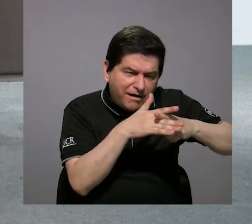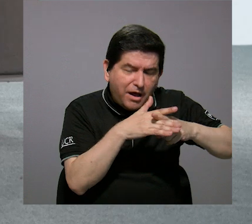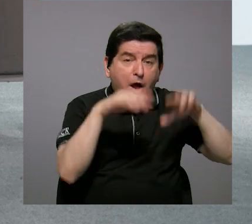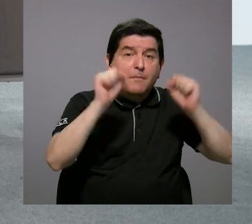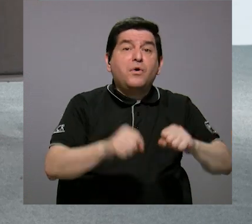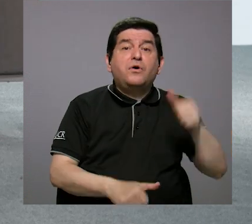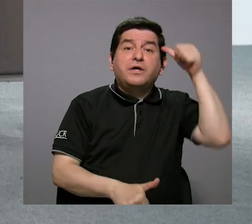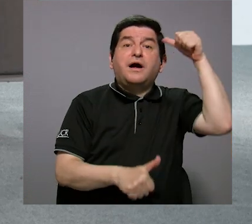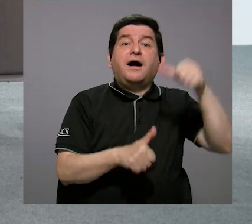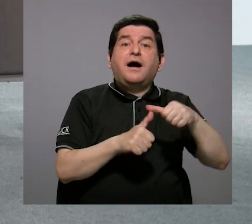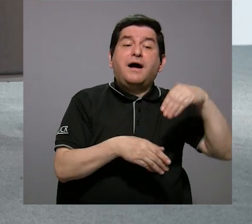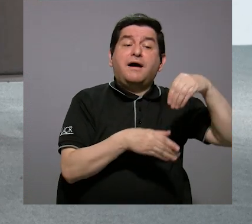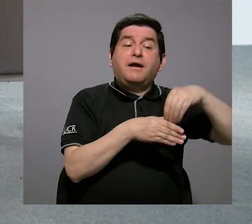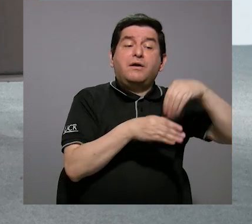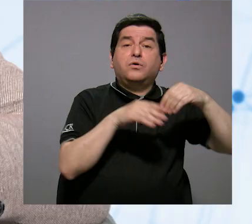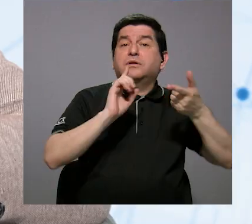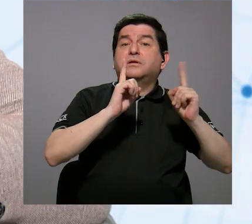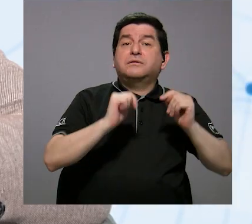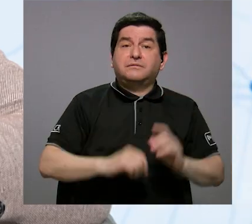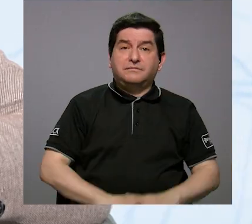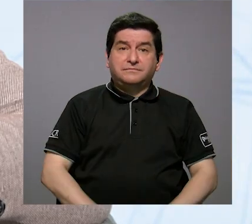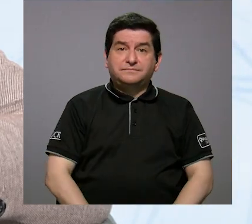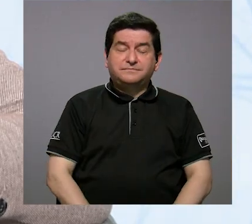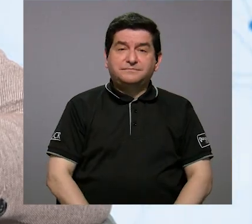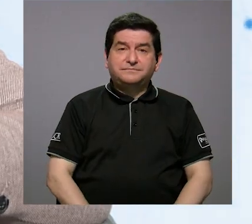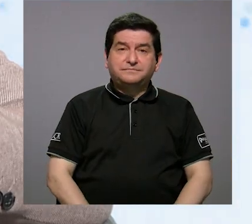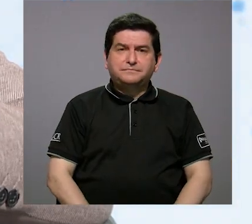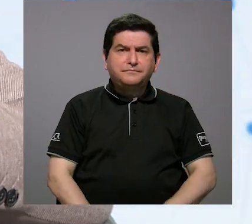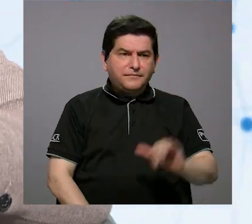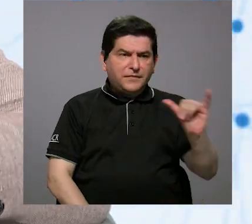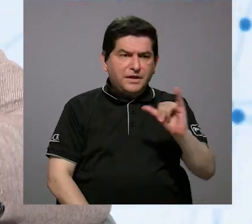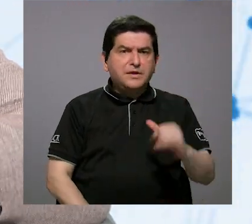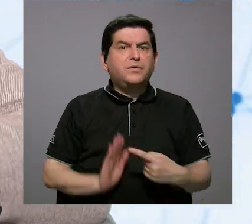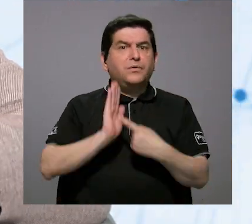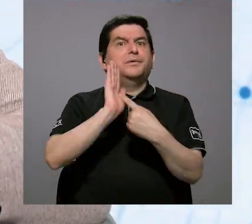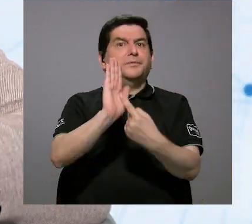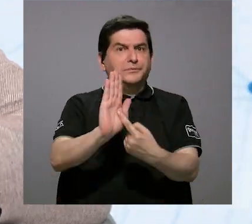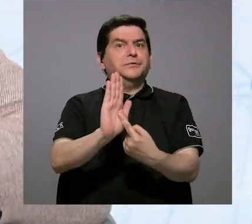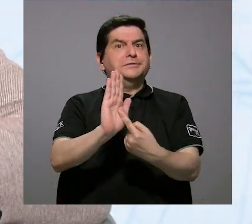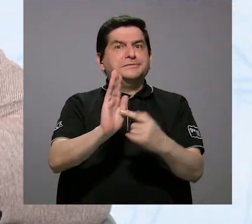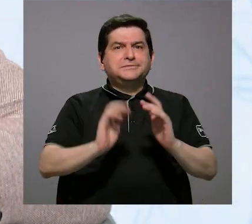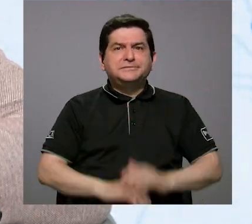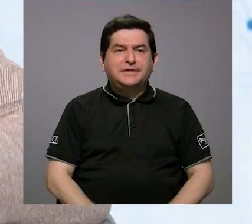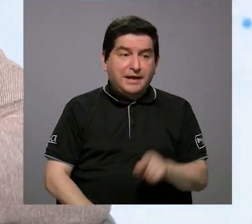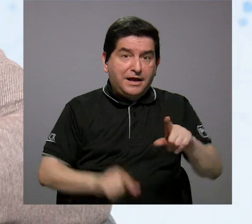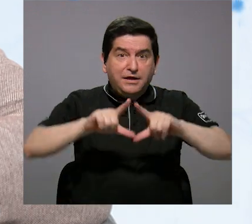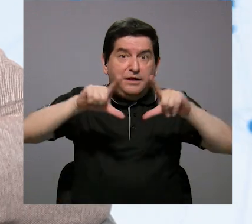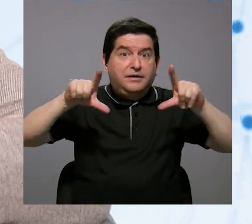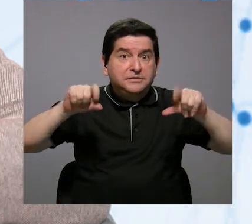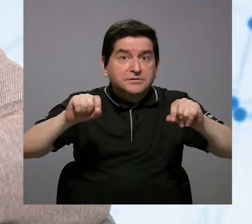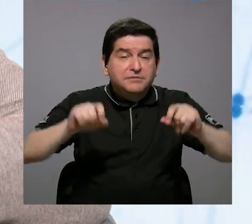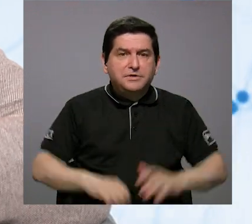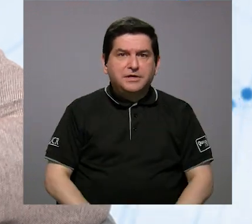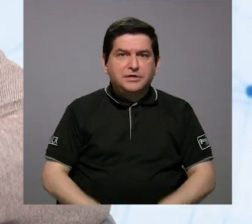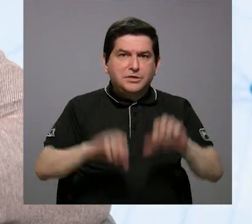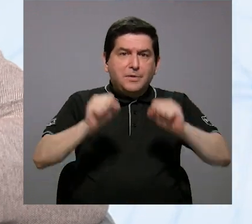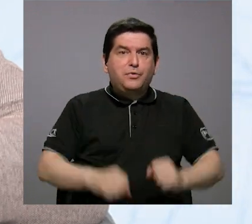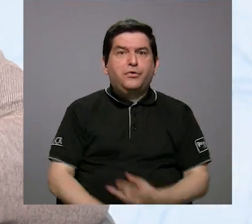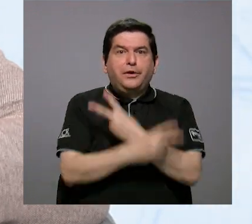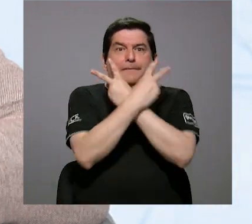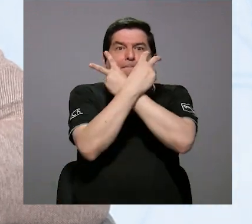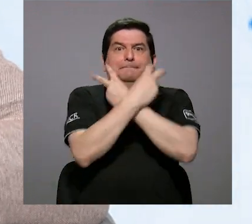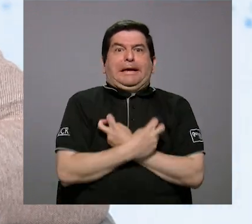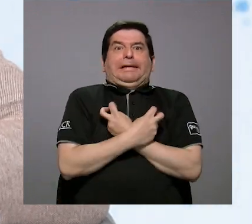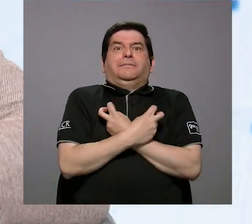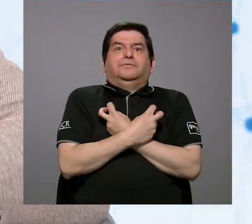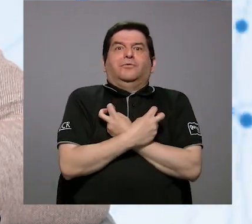restauración se tome en cuenta el contenido de eso, ¿verdad? Pues también nos habla un poco de que ese billete podría haber sido un